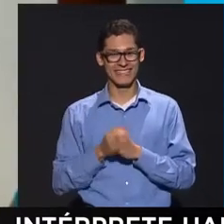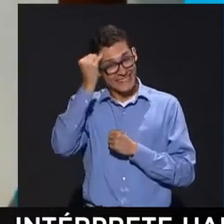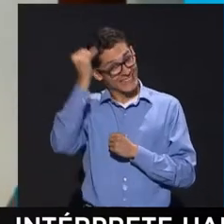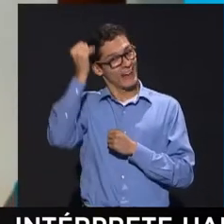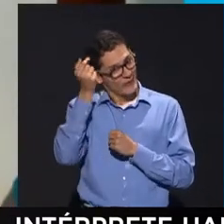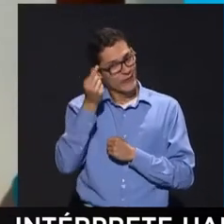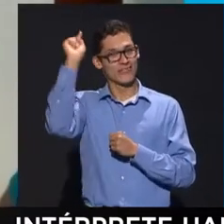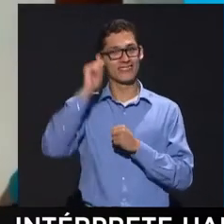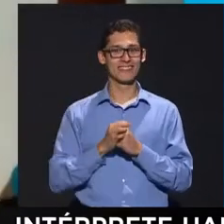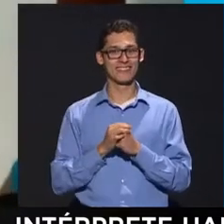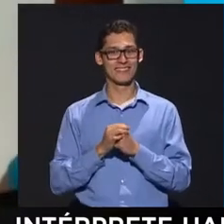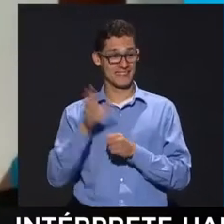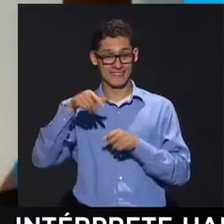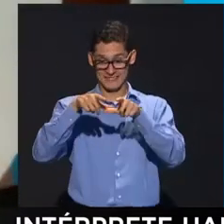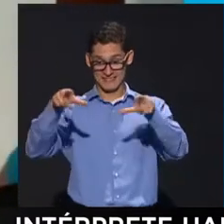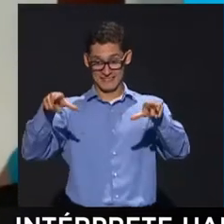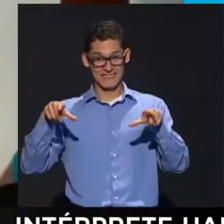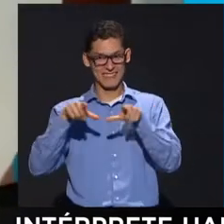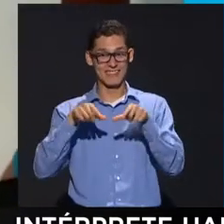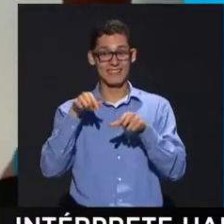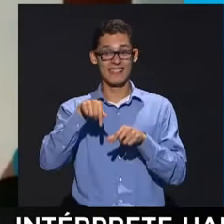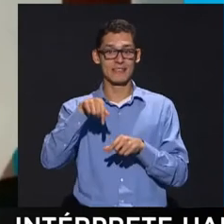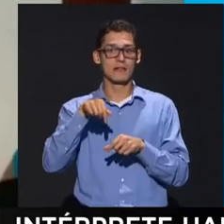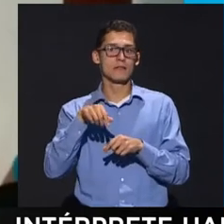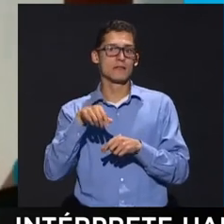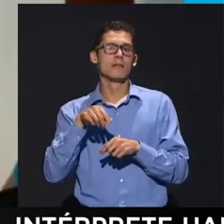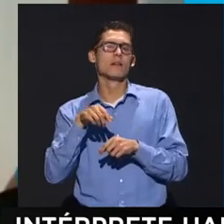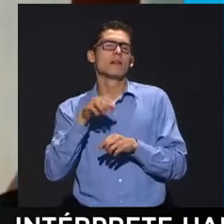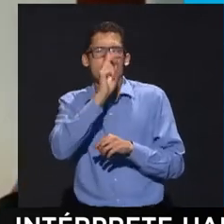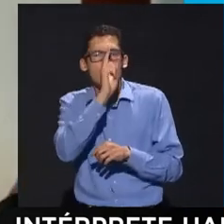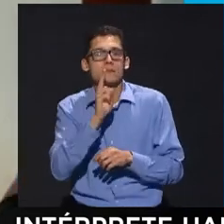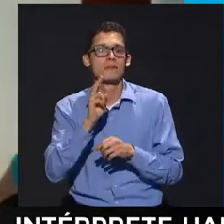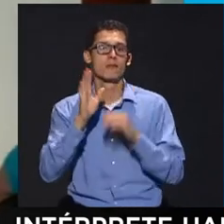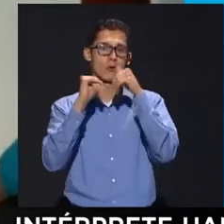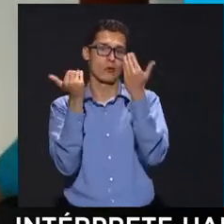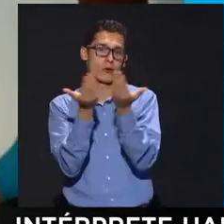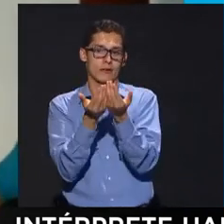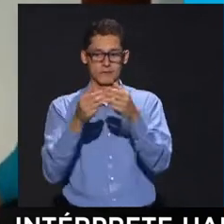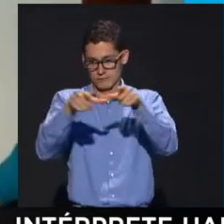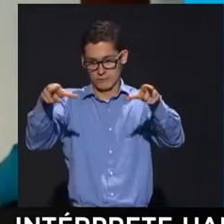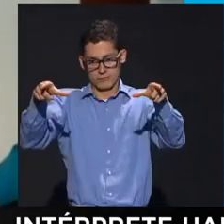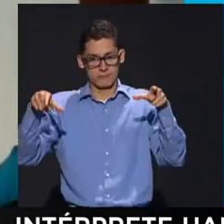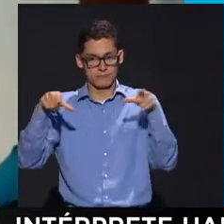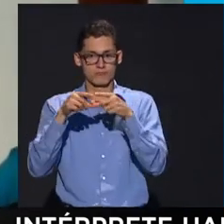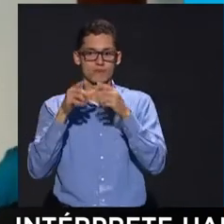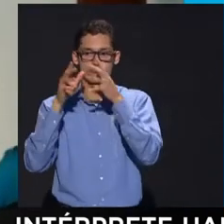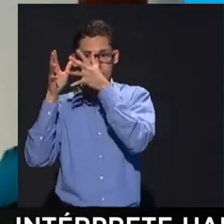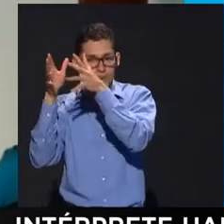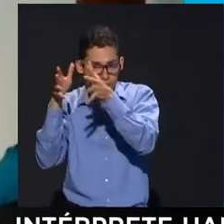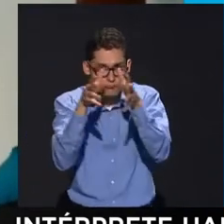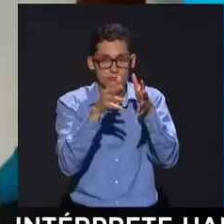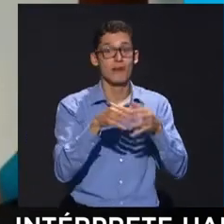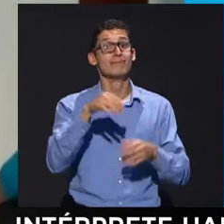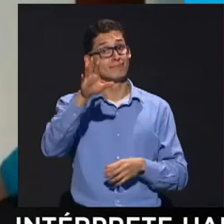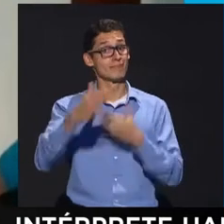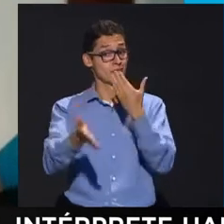Este espacio lo acondicionamos que fuera como el espacio de estudio de ellos. Aquí enseñamos, ha sido difícil tanto